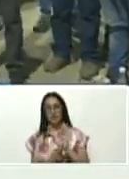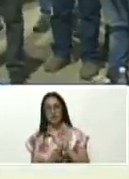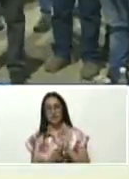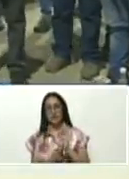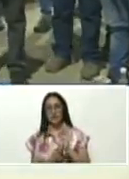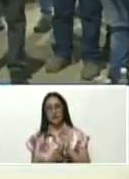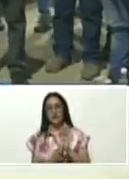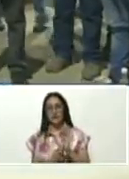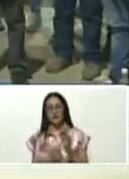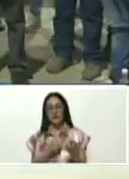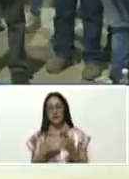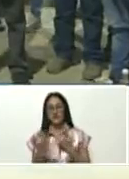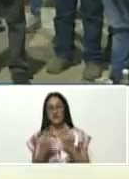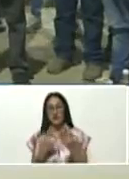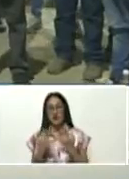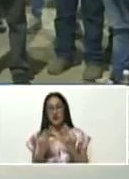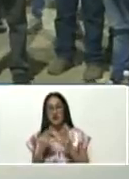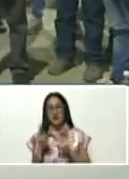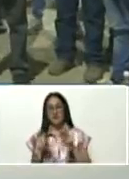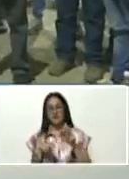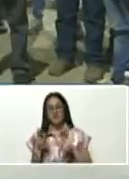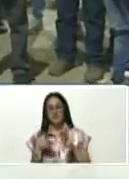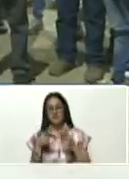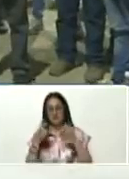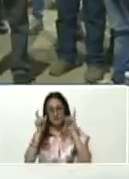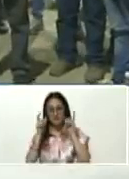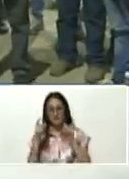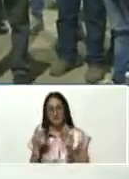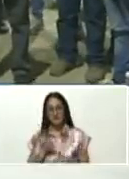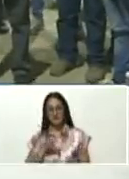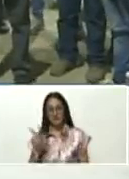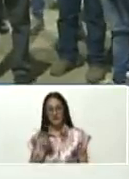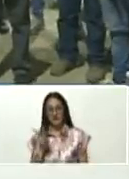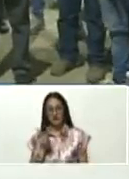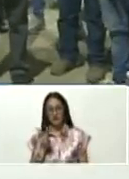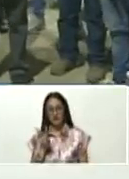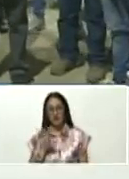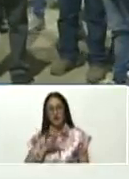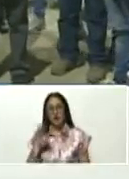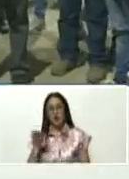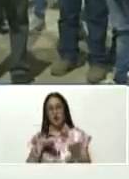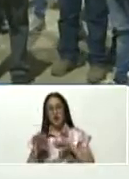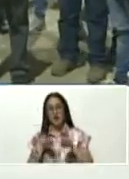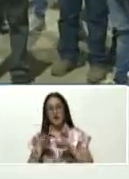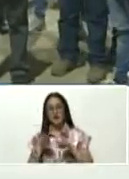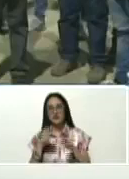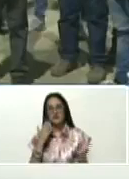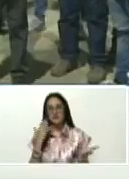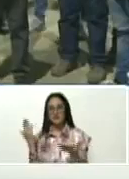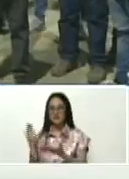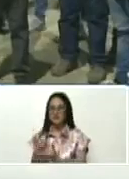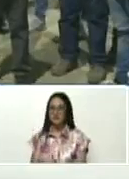esta gran feria Expo Ganadera de Venezuela en Cojedes. Adelante,